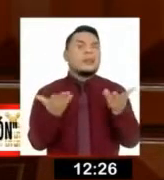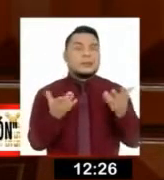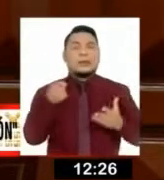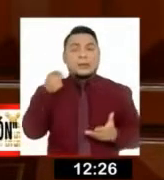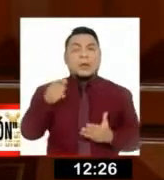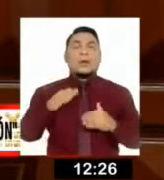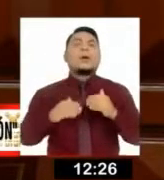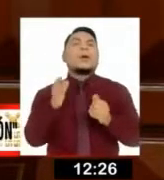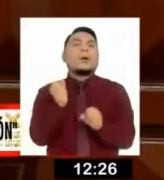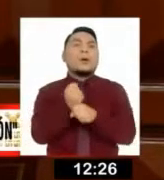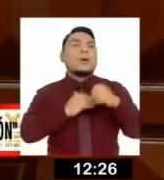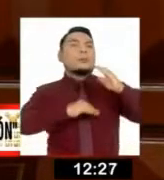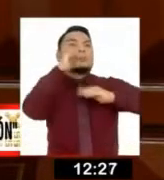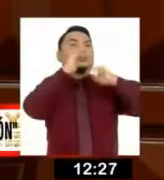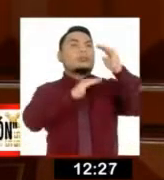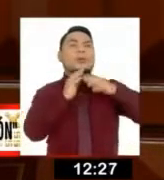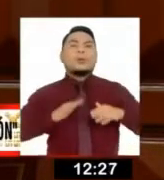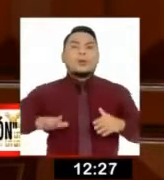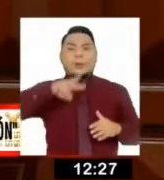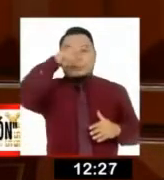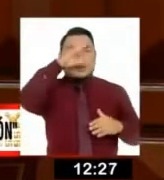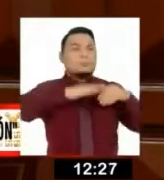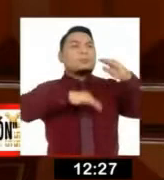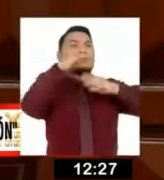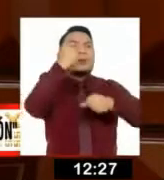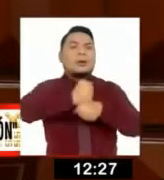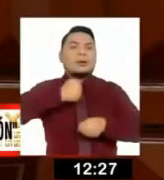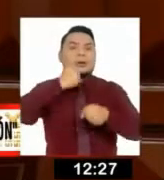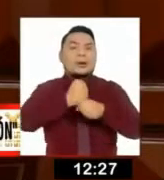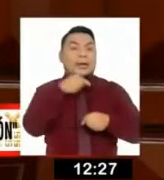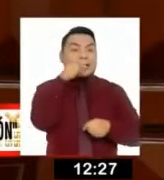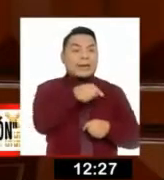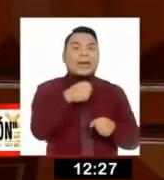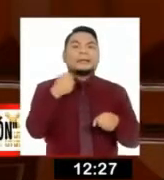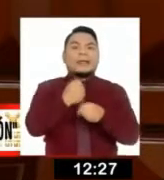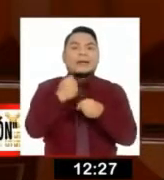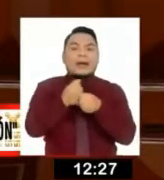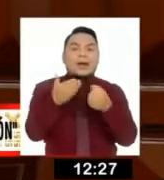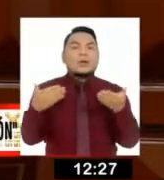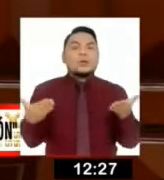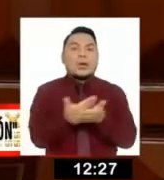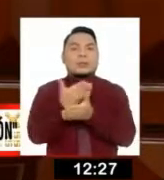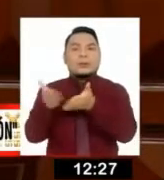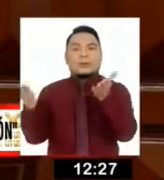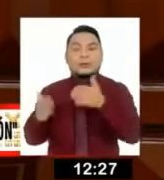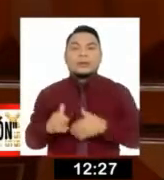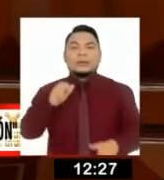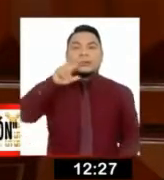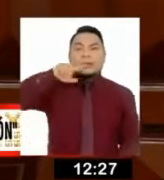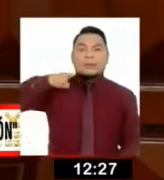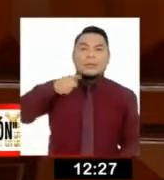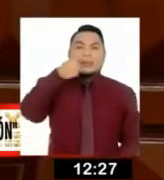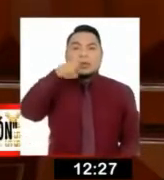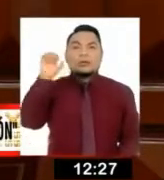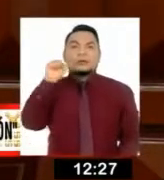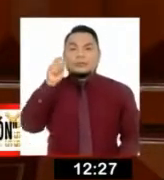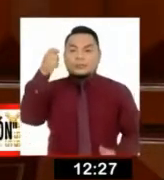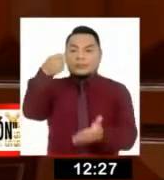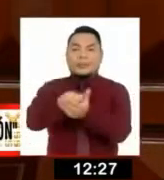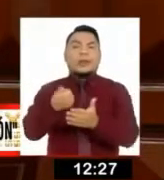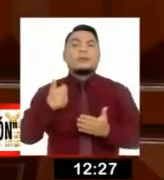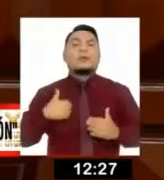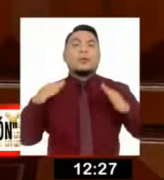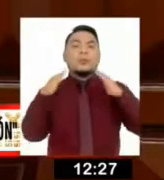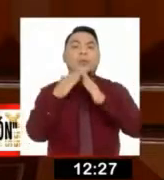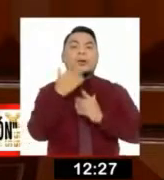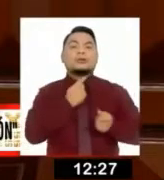o construir obras en todo el país. Para ello se asignará 3.000 millones de soles para las municipalidades